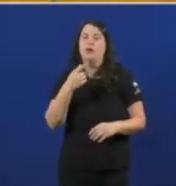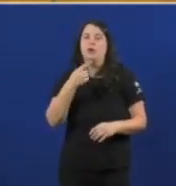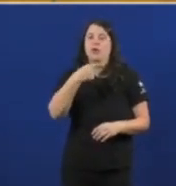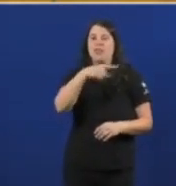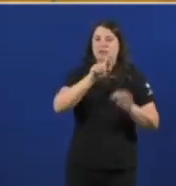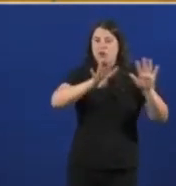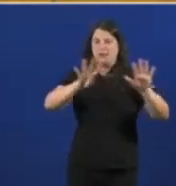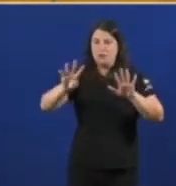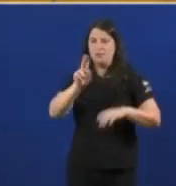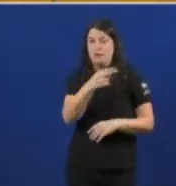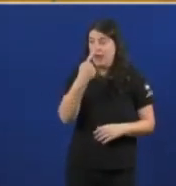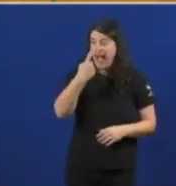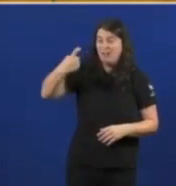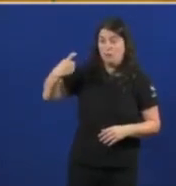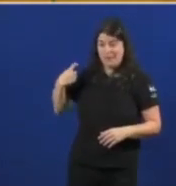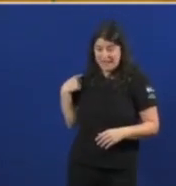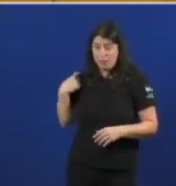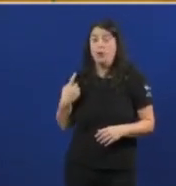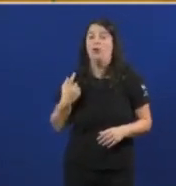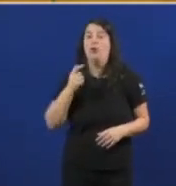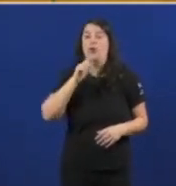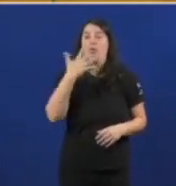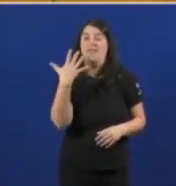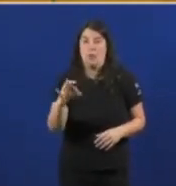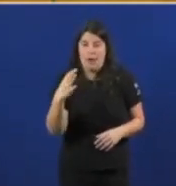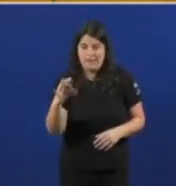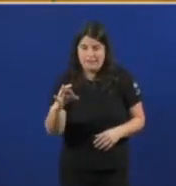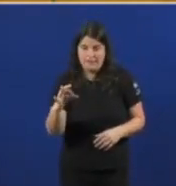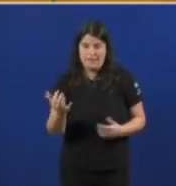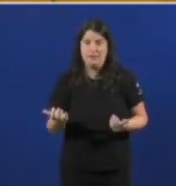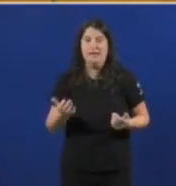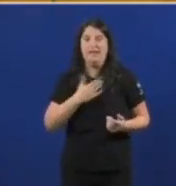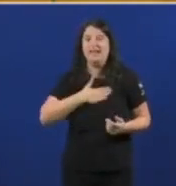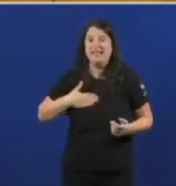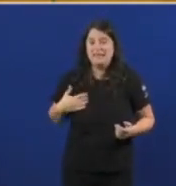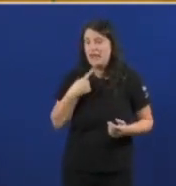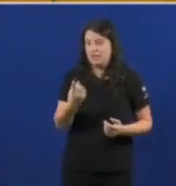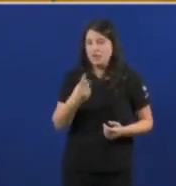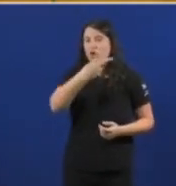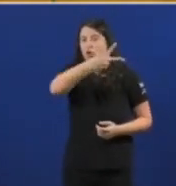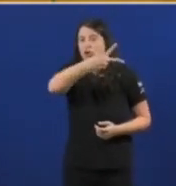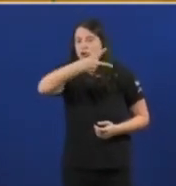199 euros, cando fai un ano eran 50, nada menos que un incremento do